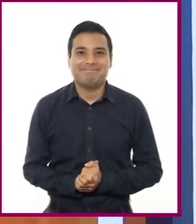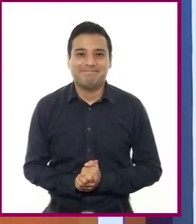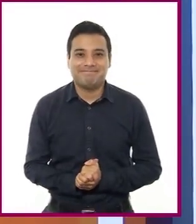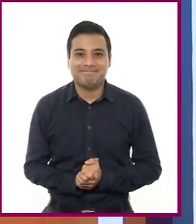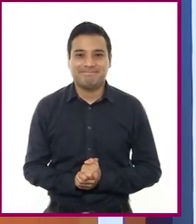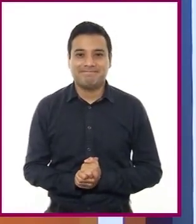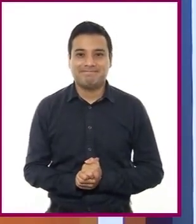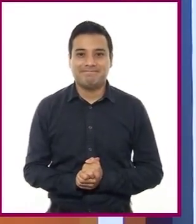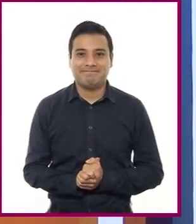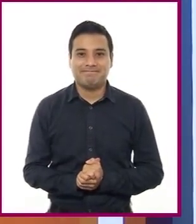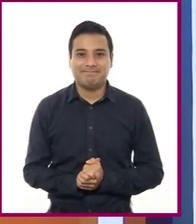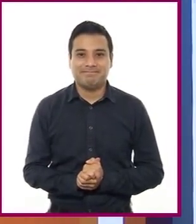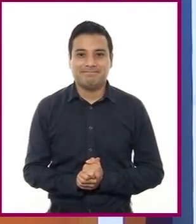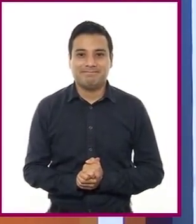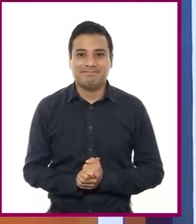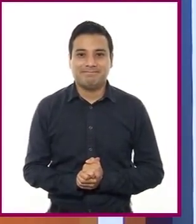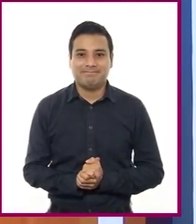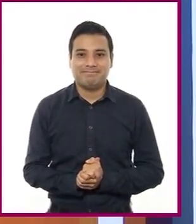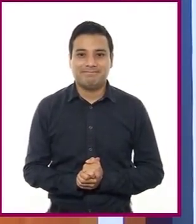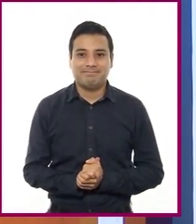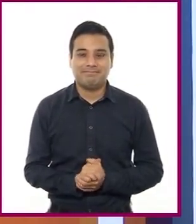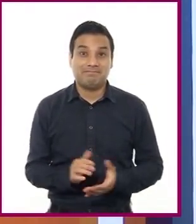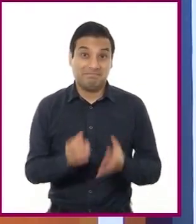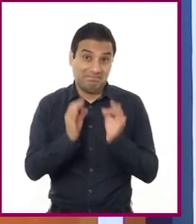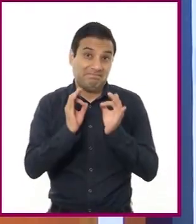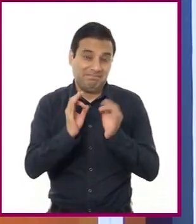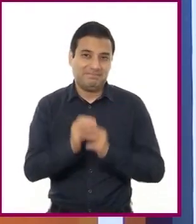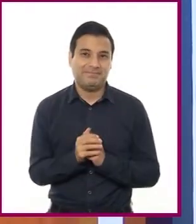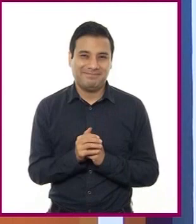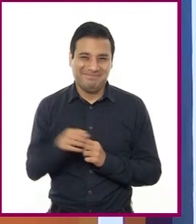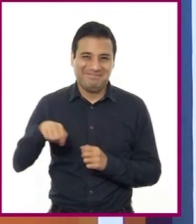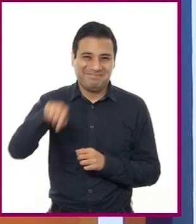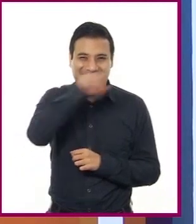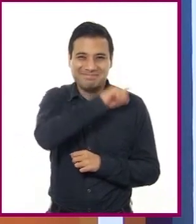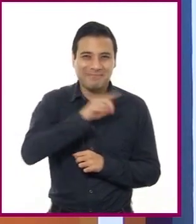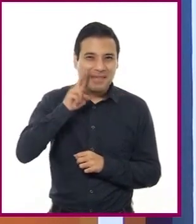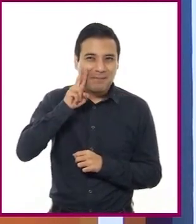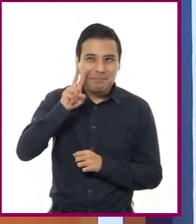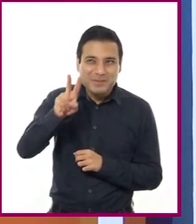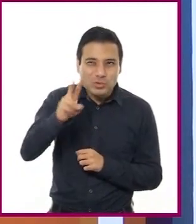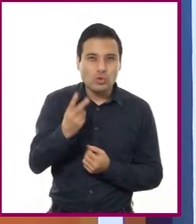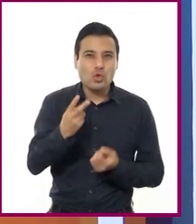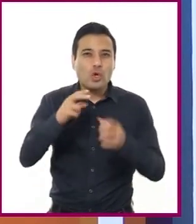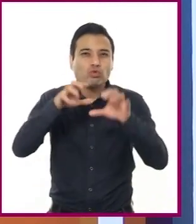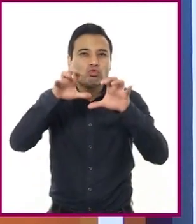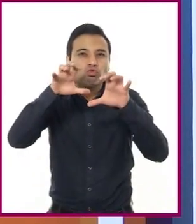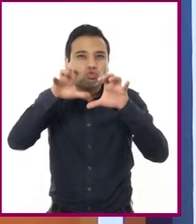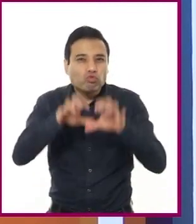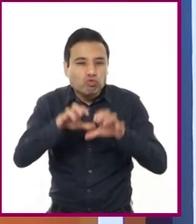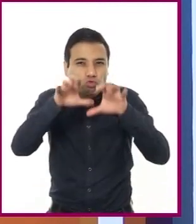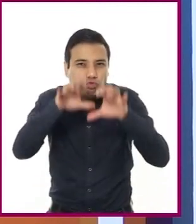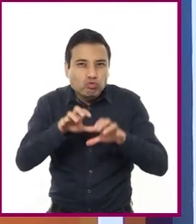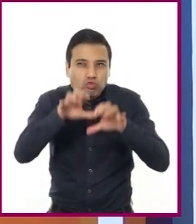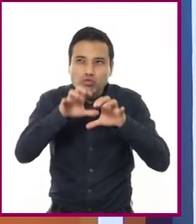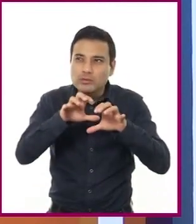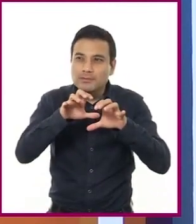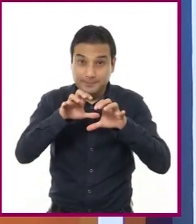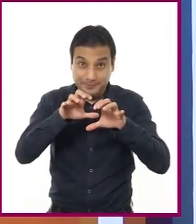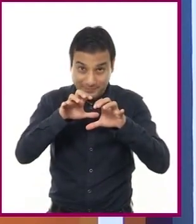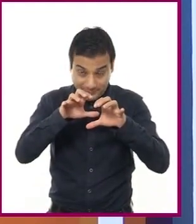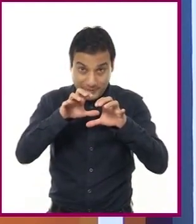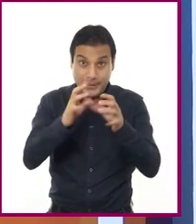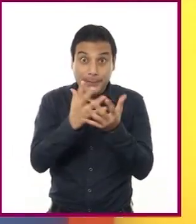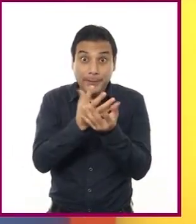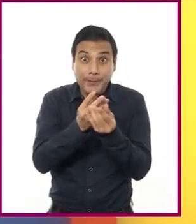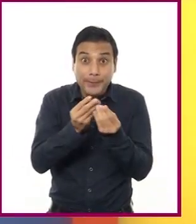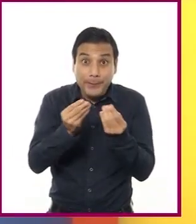parece perfecto. Seguramente han observado que después de la lluvia y cuando el sol se asoma entre las nubes, a veces se forma